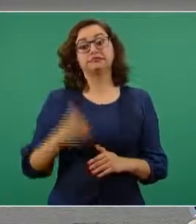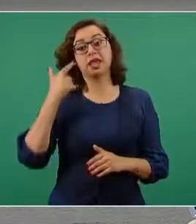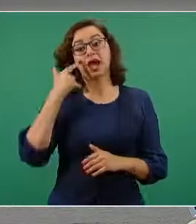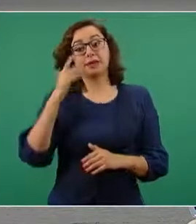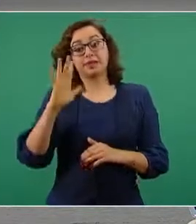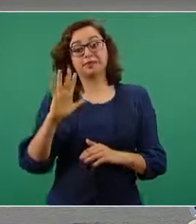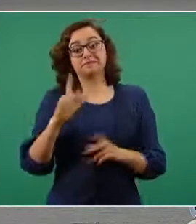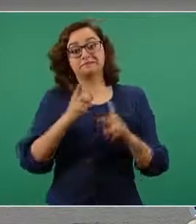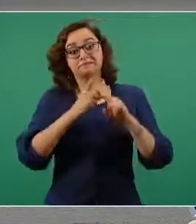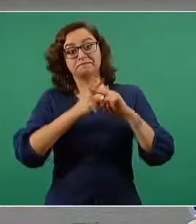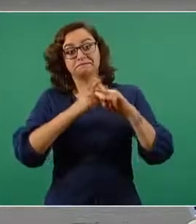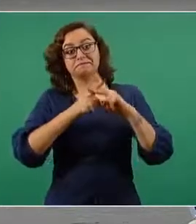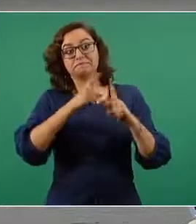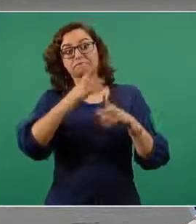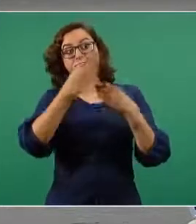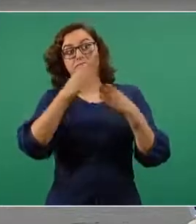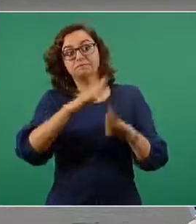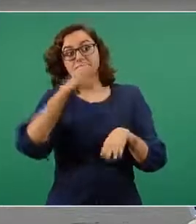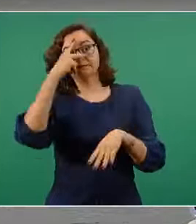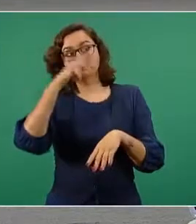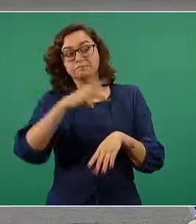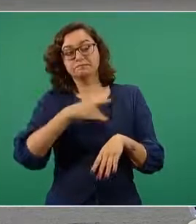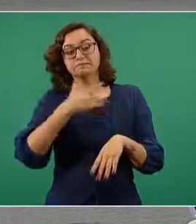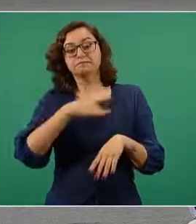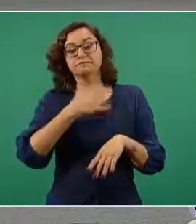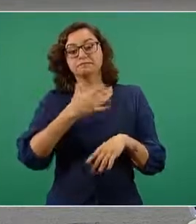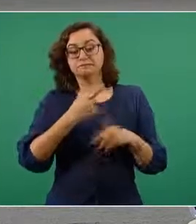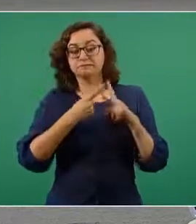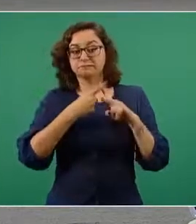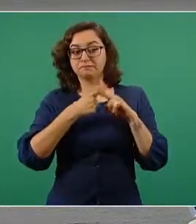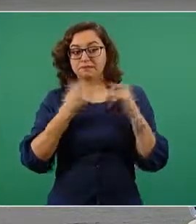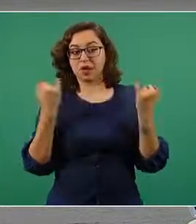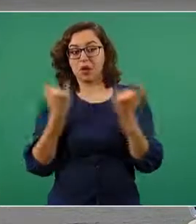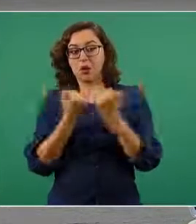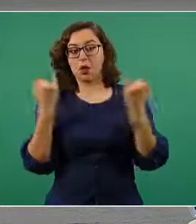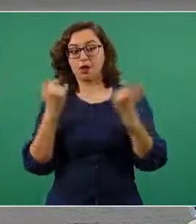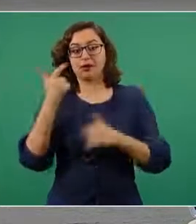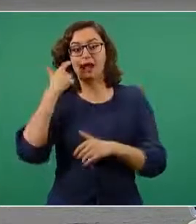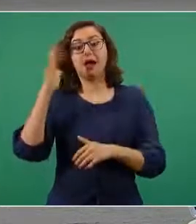pasa. Esa es nuestra proyección.